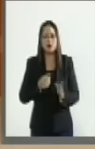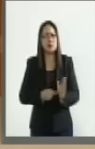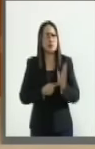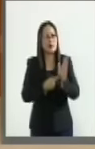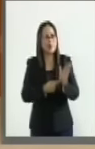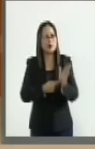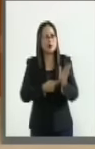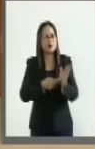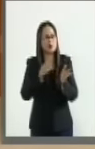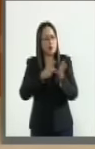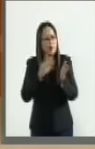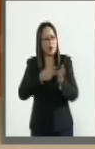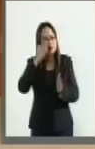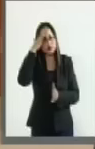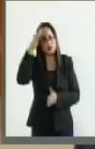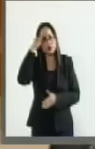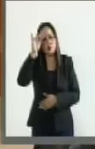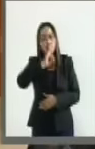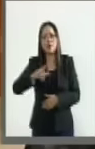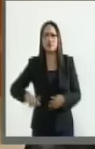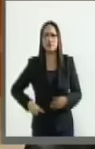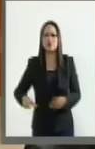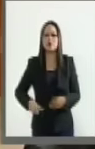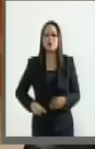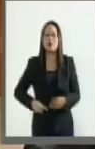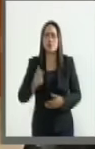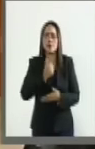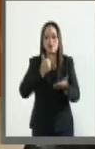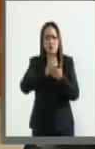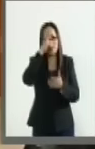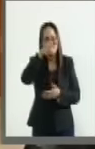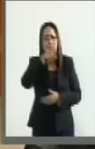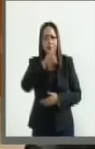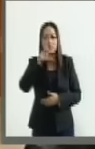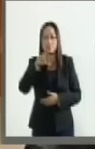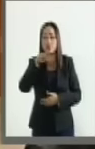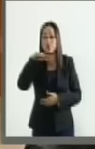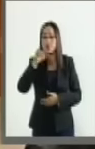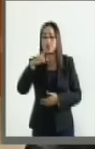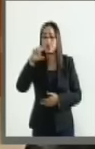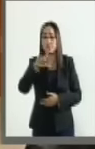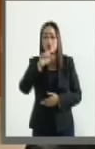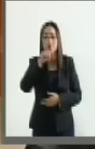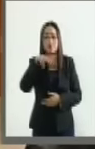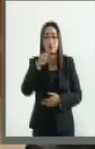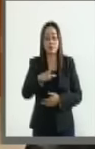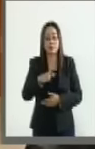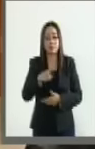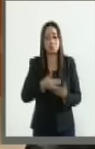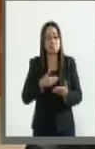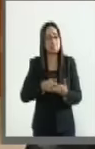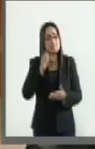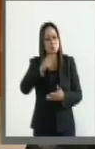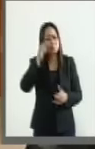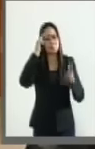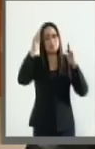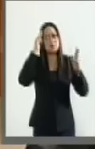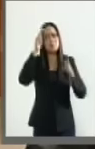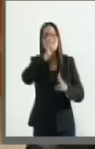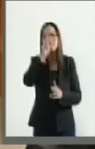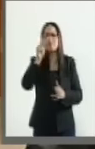más la presencia del jefe de gobierno de la Ciudad de México, doctor Miguel Ángel Mancera, y en su nombre saludar a todos los